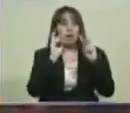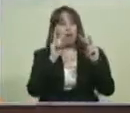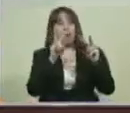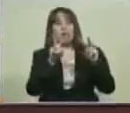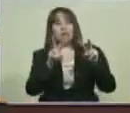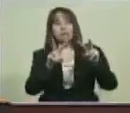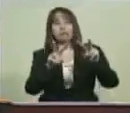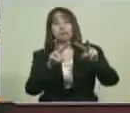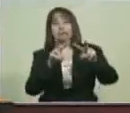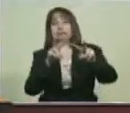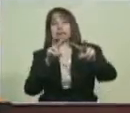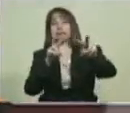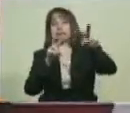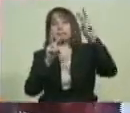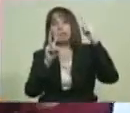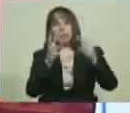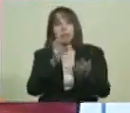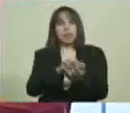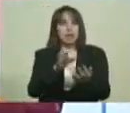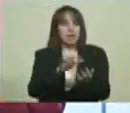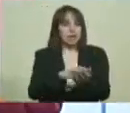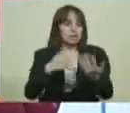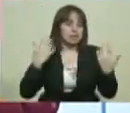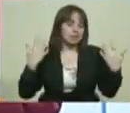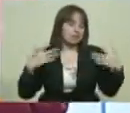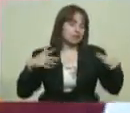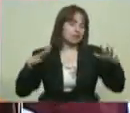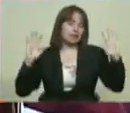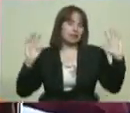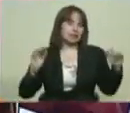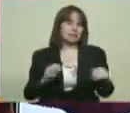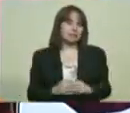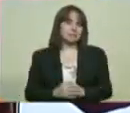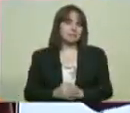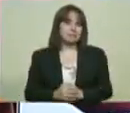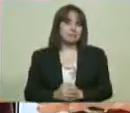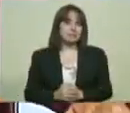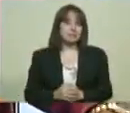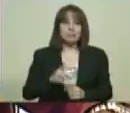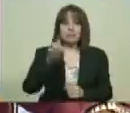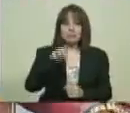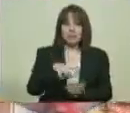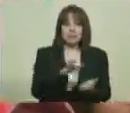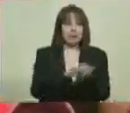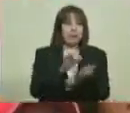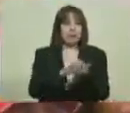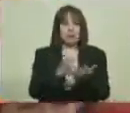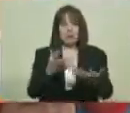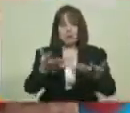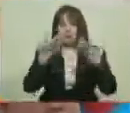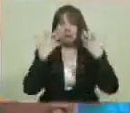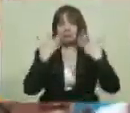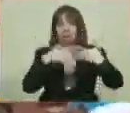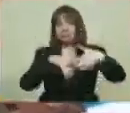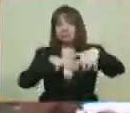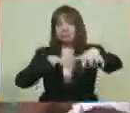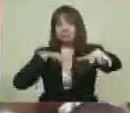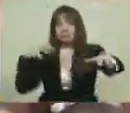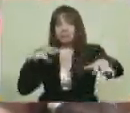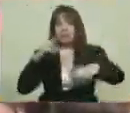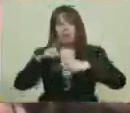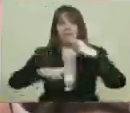impresionante. El acto en Margarita, Margarita, bueno, también de punta a punta. Puerto La